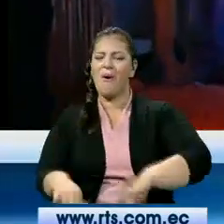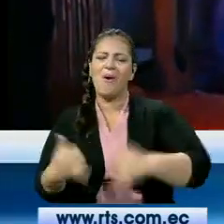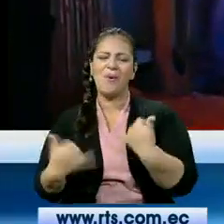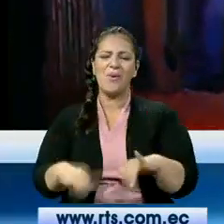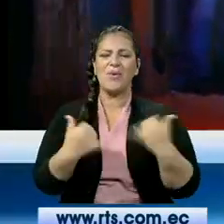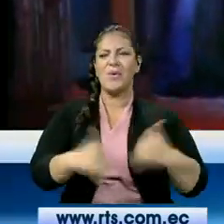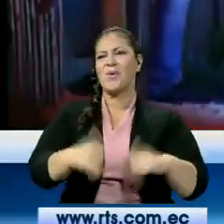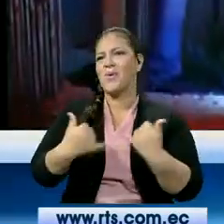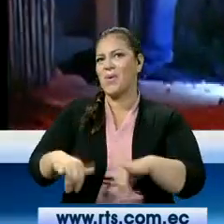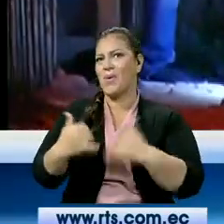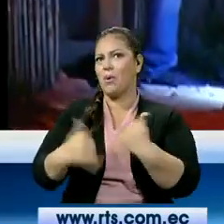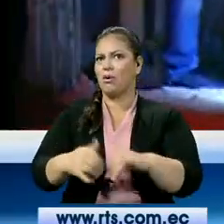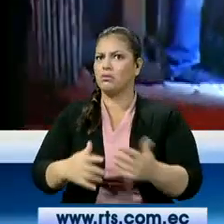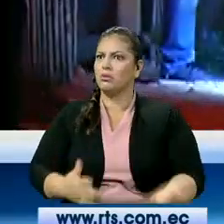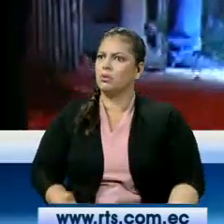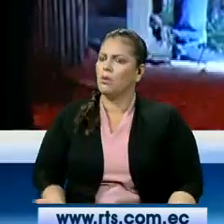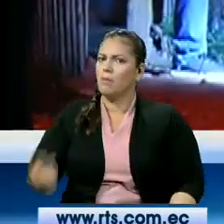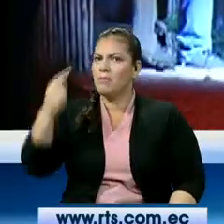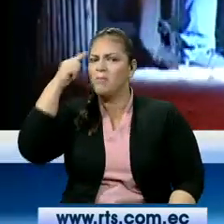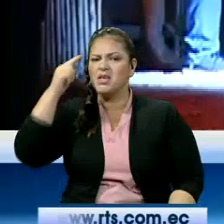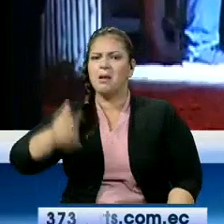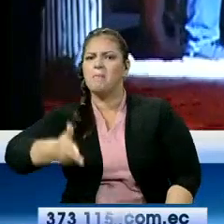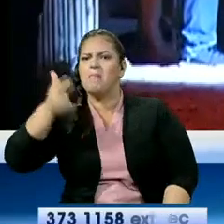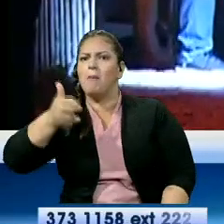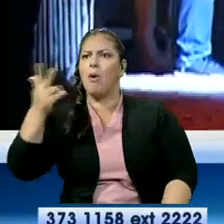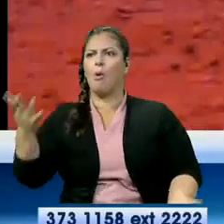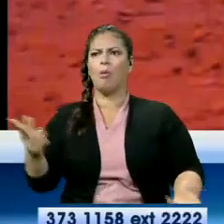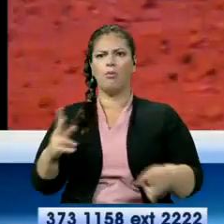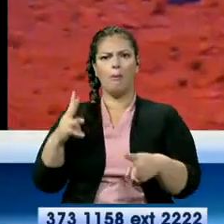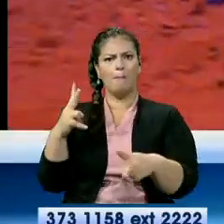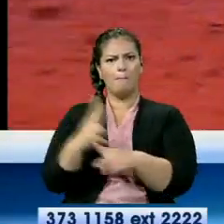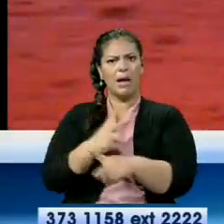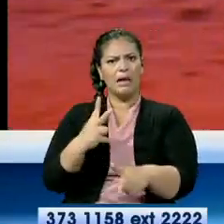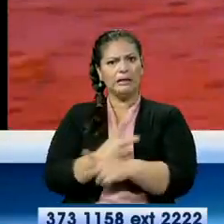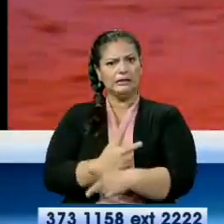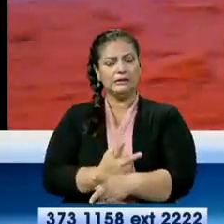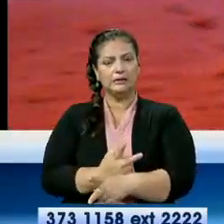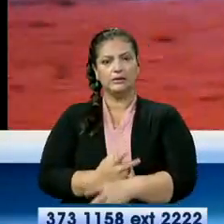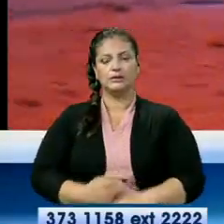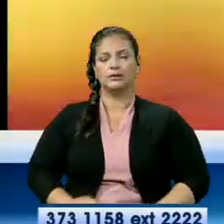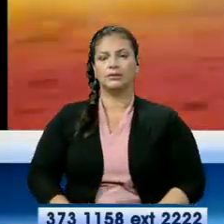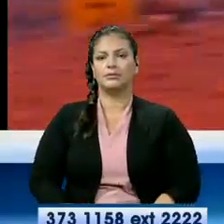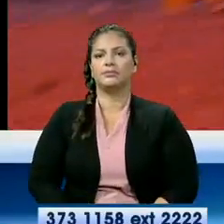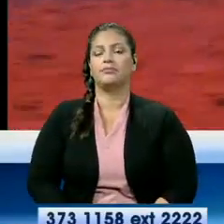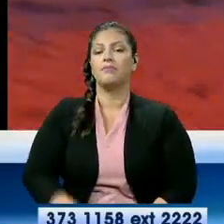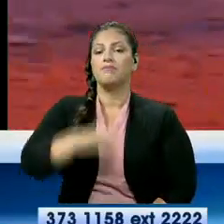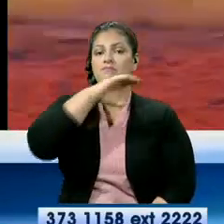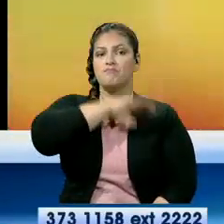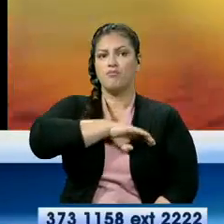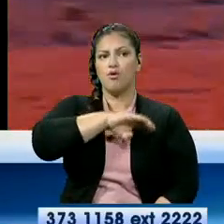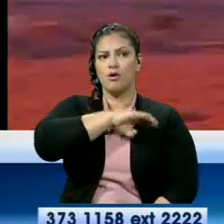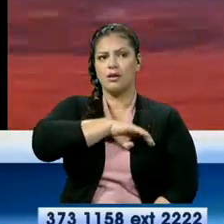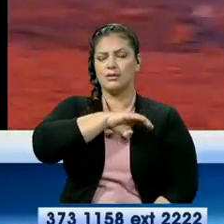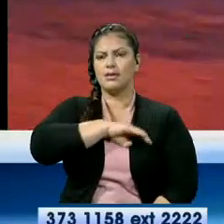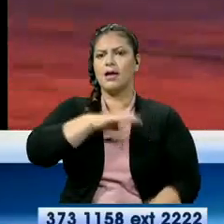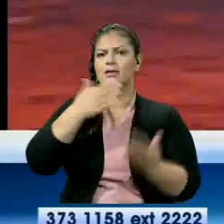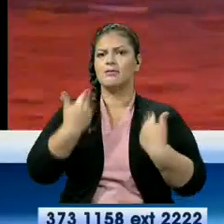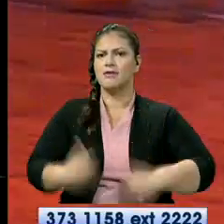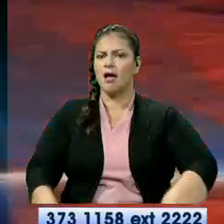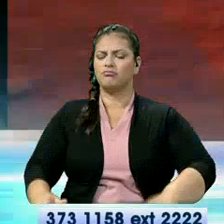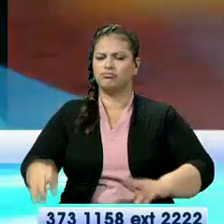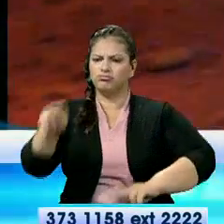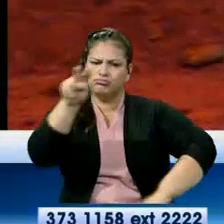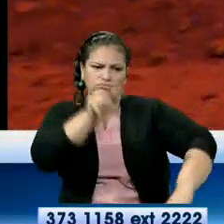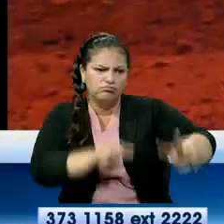perdida? Claro, una bala perdida, ni Dios permite, imagínese. La Policía Nacional acordonó el sitio y